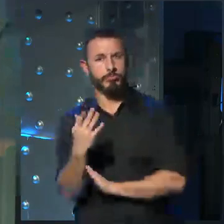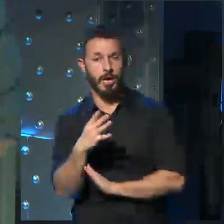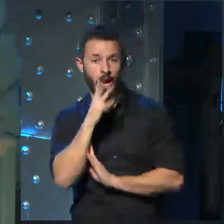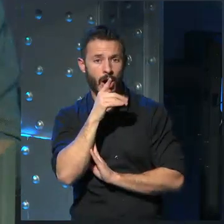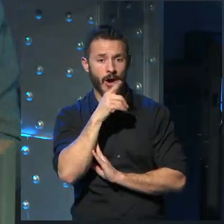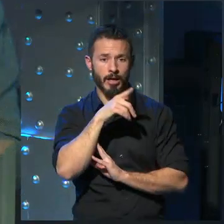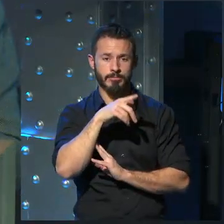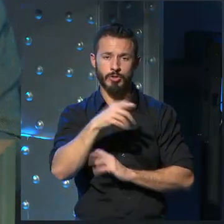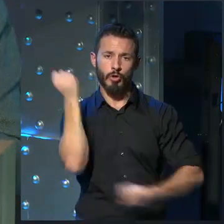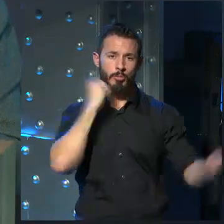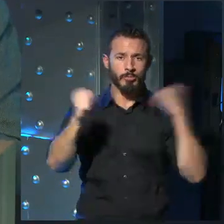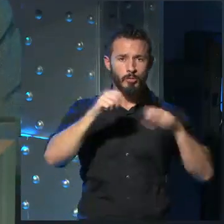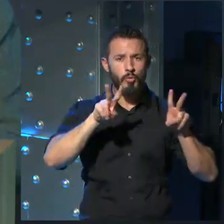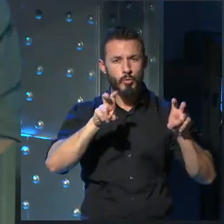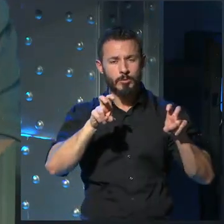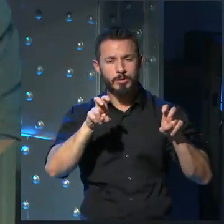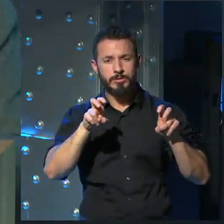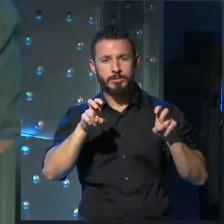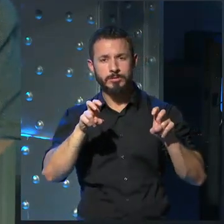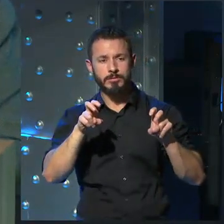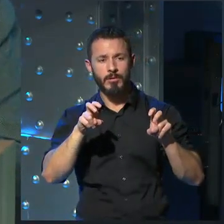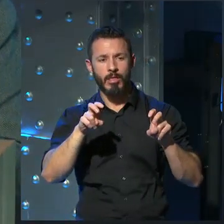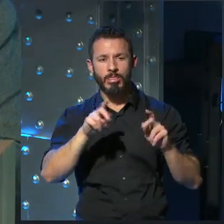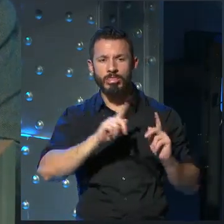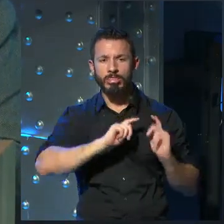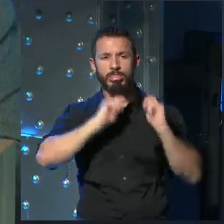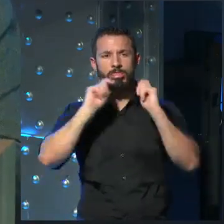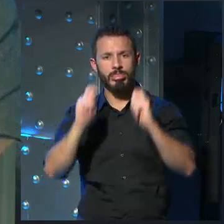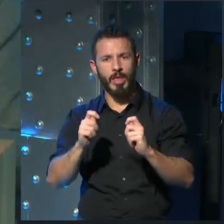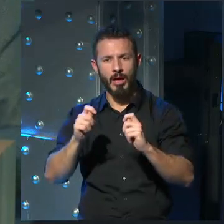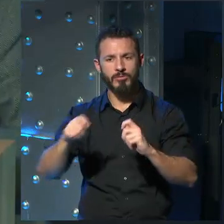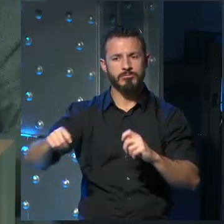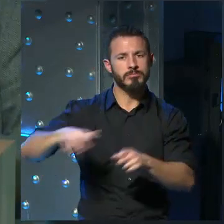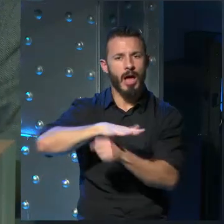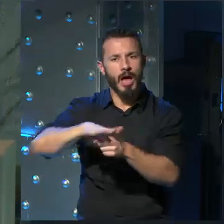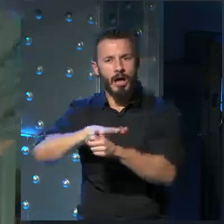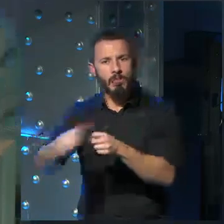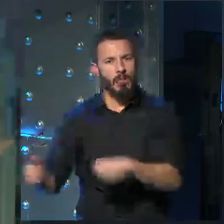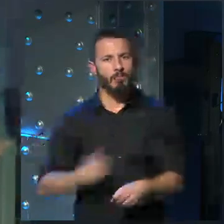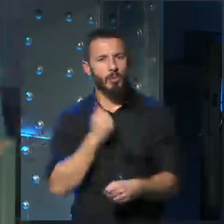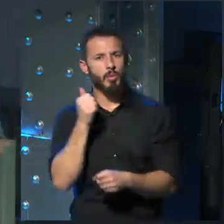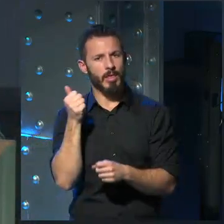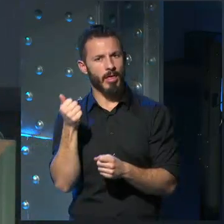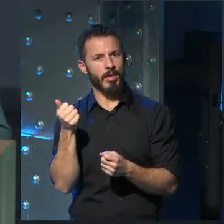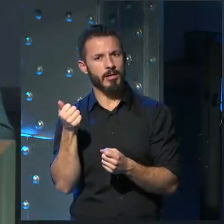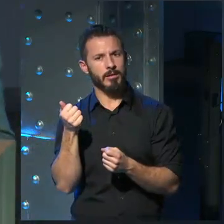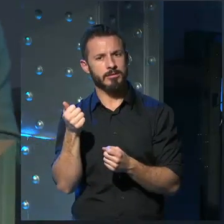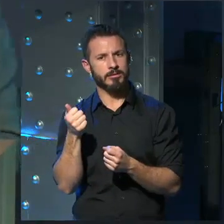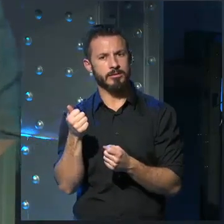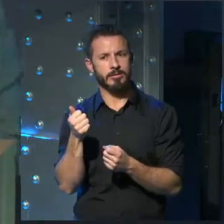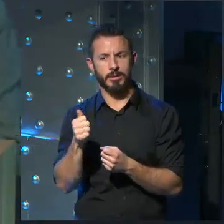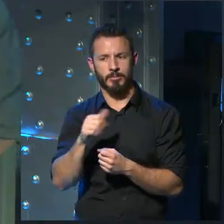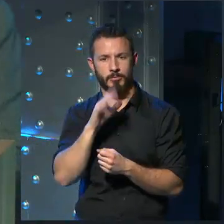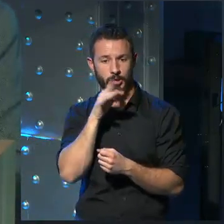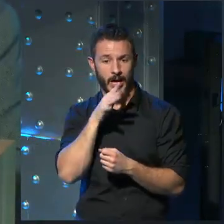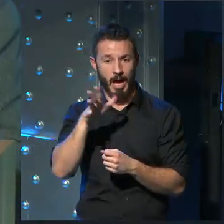nuevos componentes están generando todo un ámbito de oportunidades en torno a esa manera de vivir